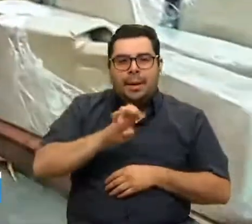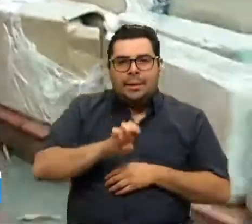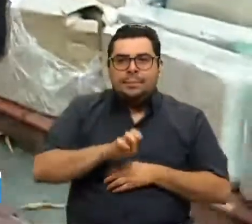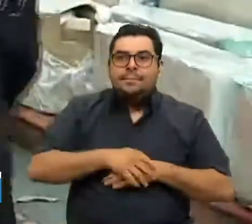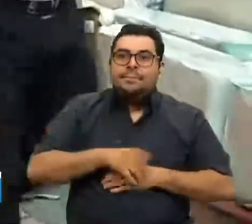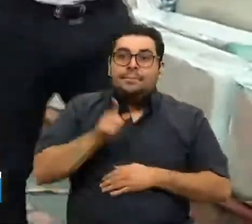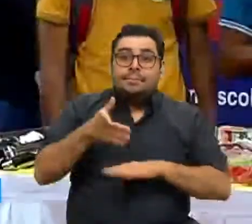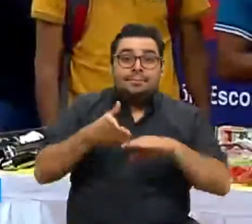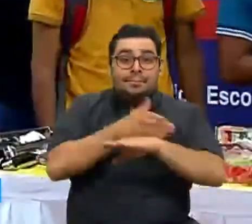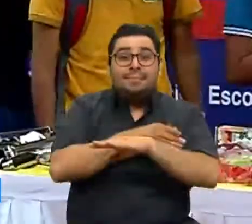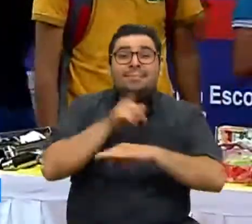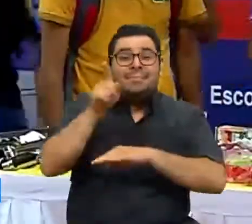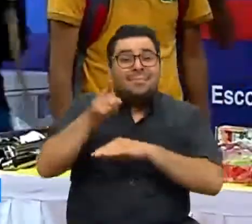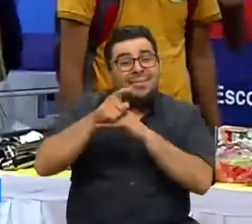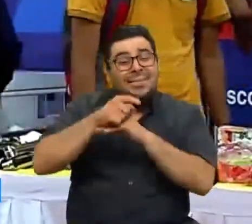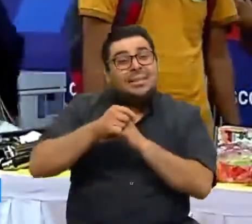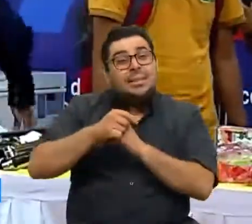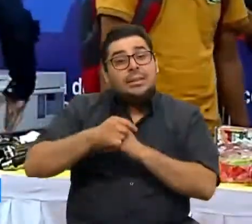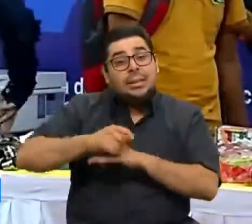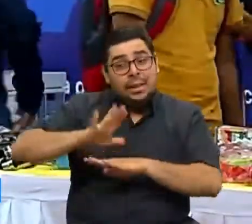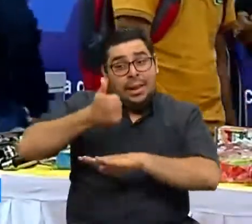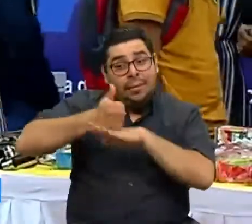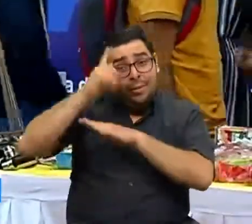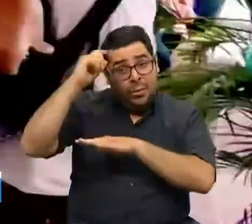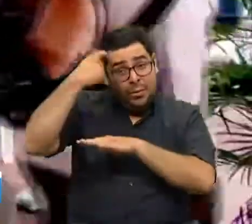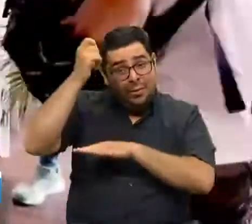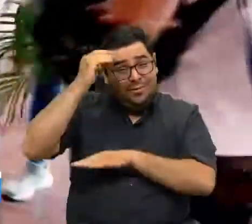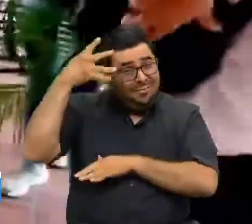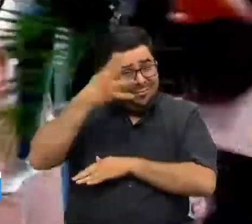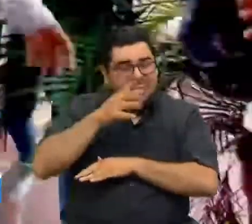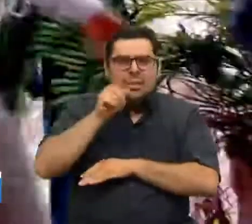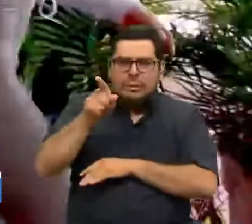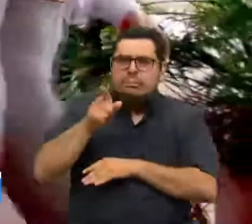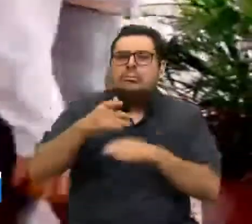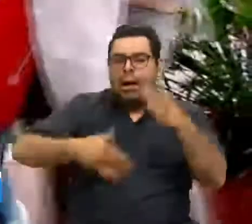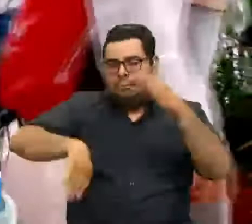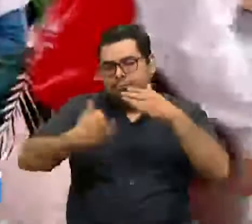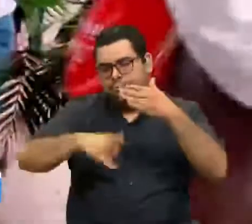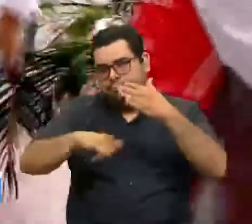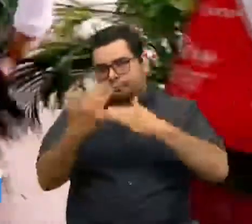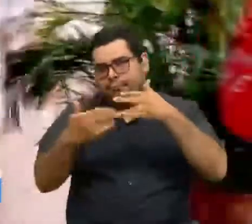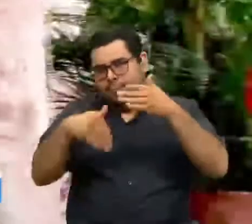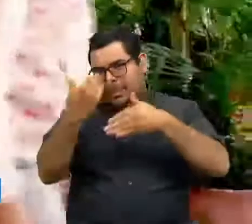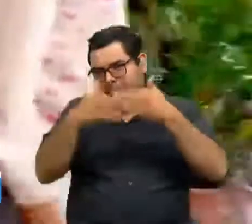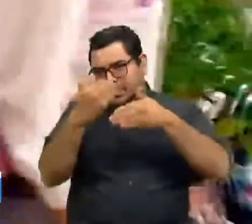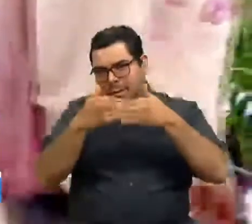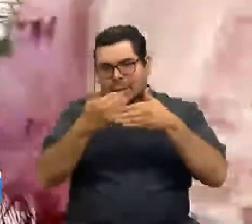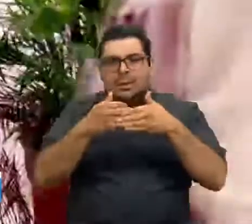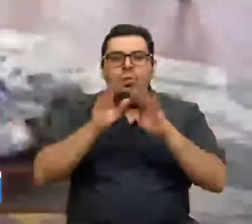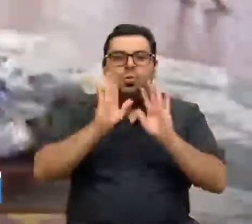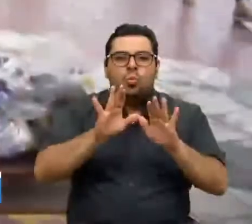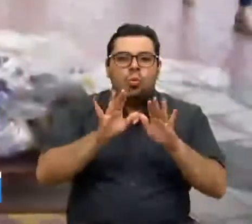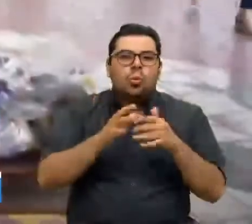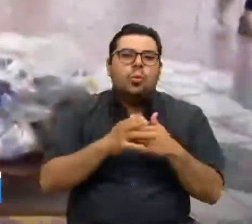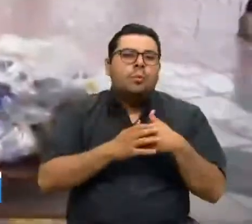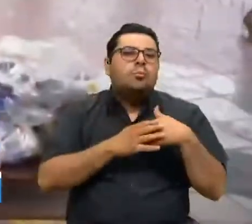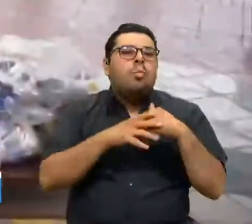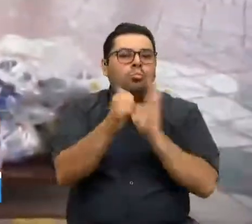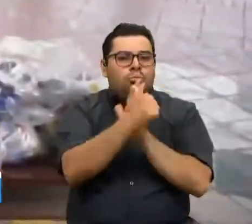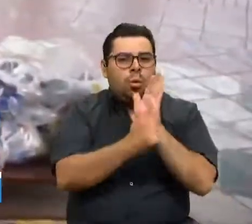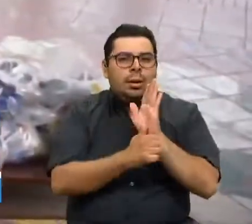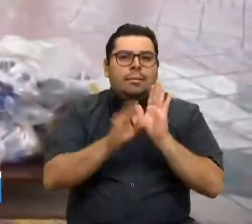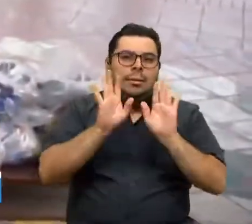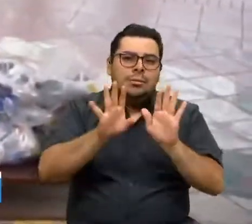Silvano Serrano, se dio inicio al programa de alimentación escolar. Cerca del 80% de las sedes educativas arrancaron con